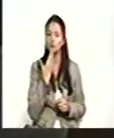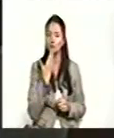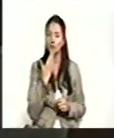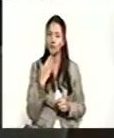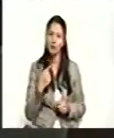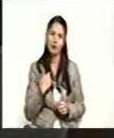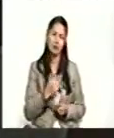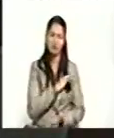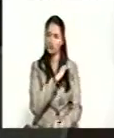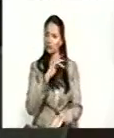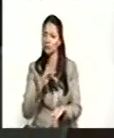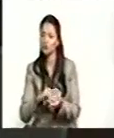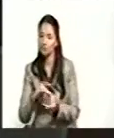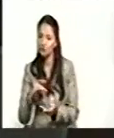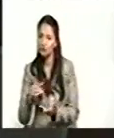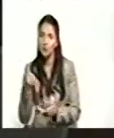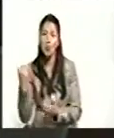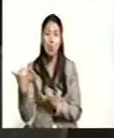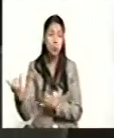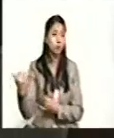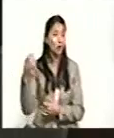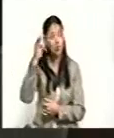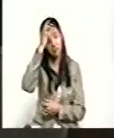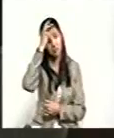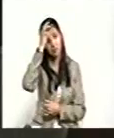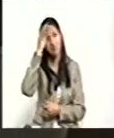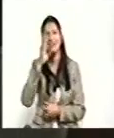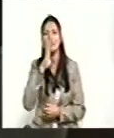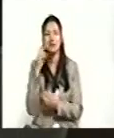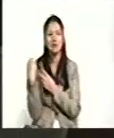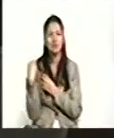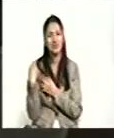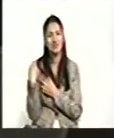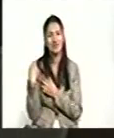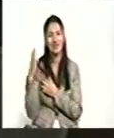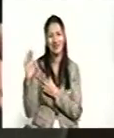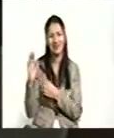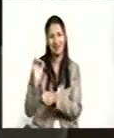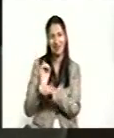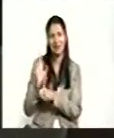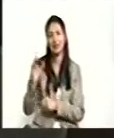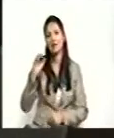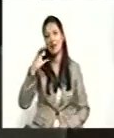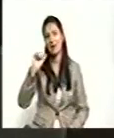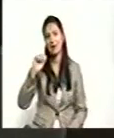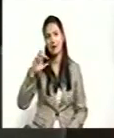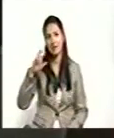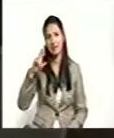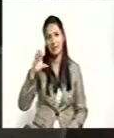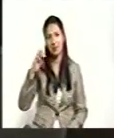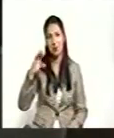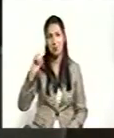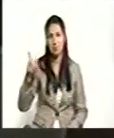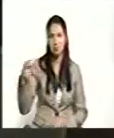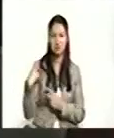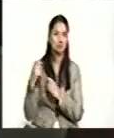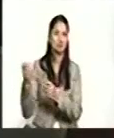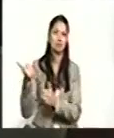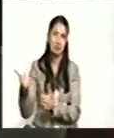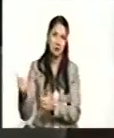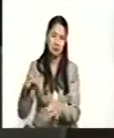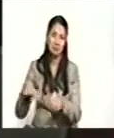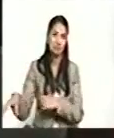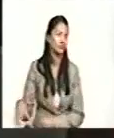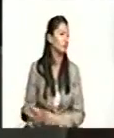la intervención dejamos allí en el hospital a caprecom en la convicción de que lo iba a hacer bien y vino la